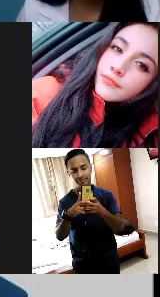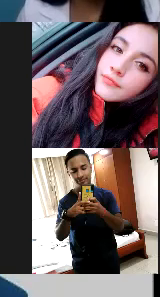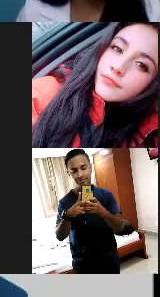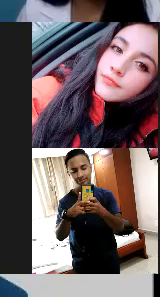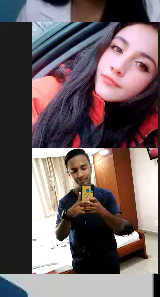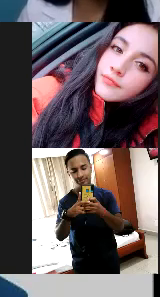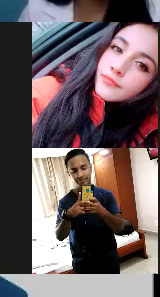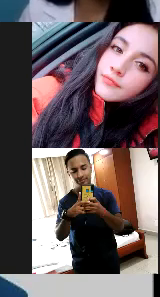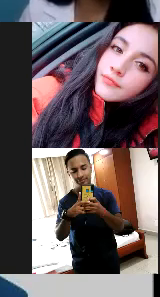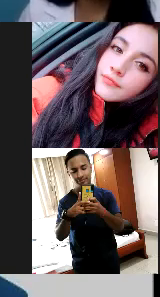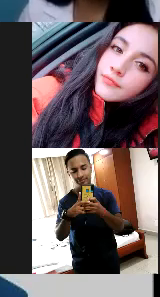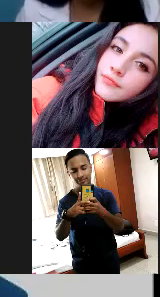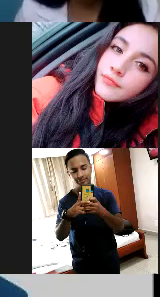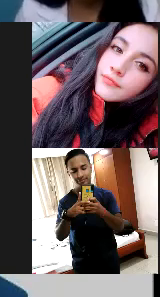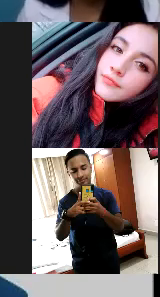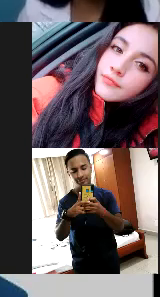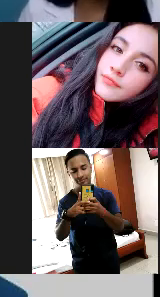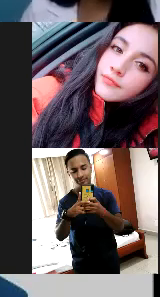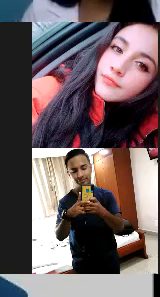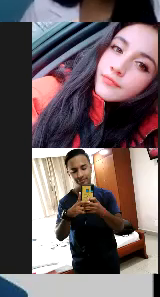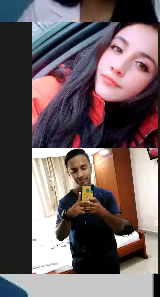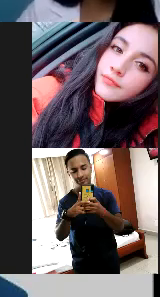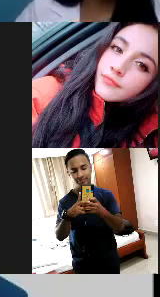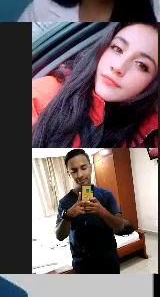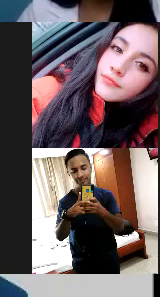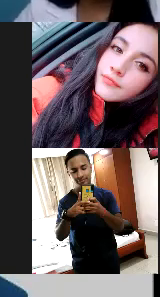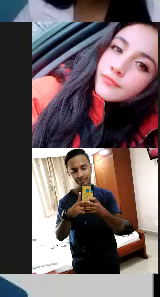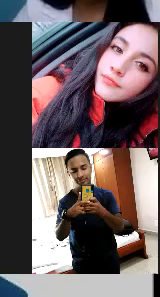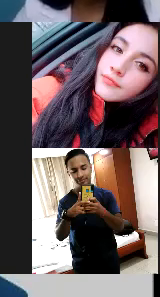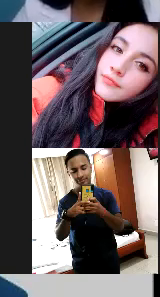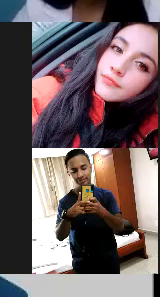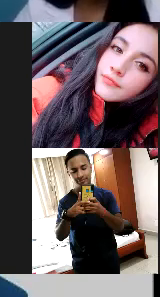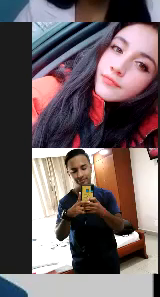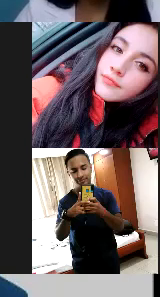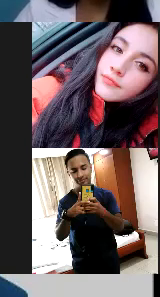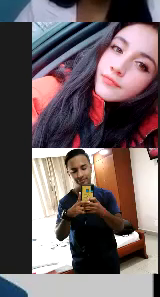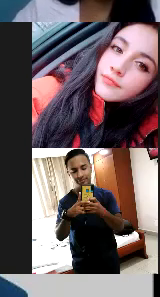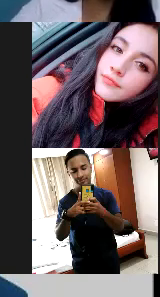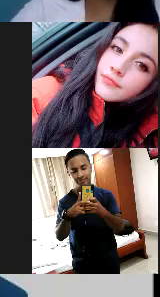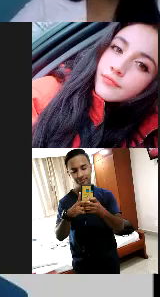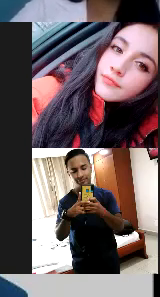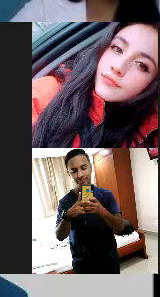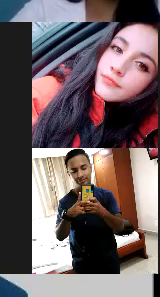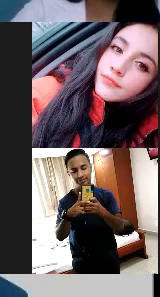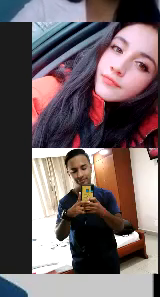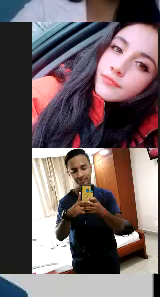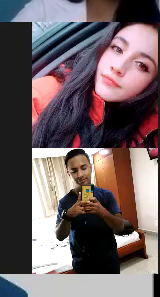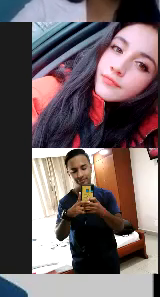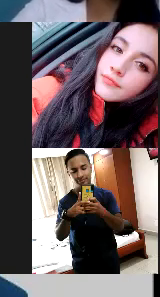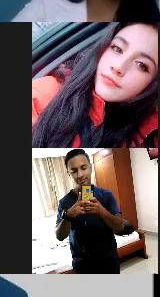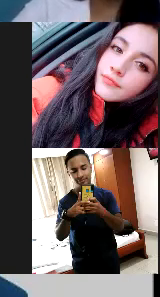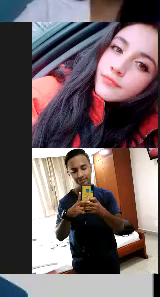manera muy simple para hacerme comprender. Por favor, cualquier duda, cualquier inquietud que tengan al final de mi